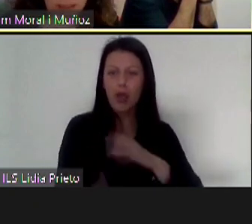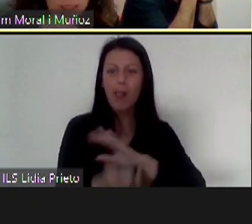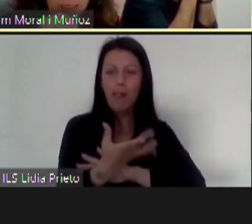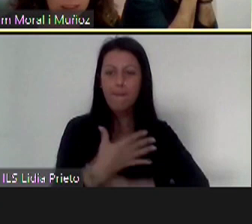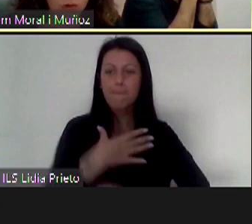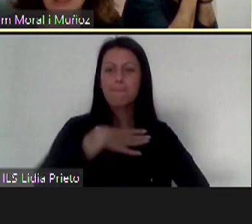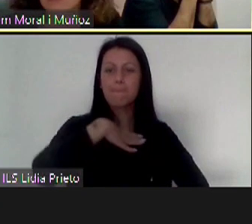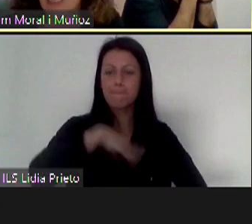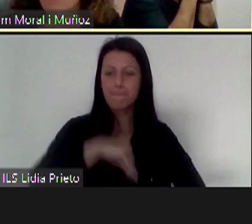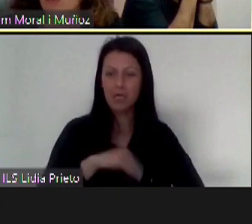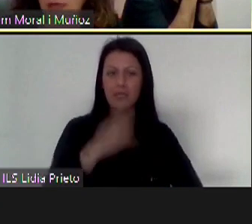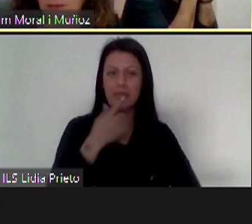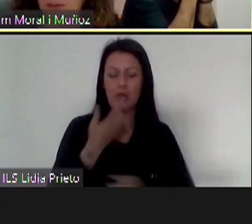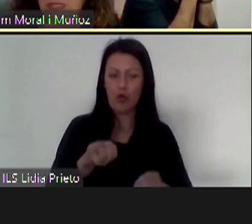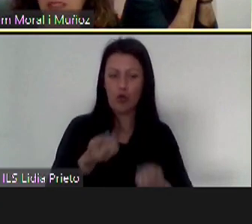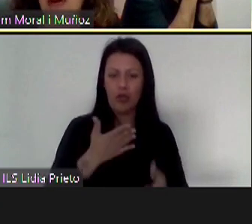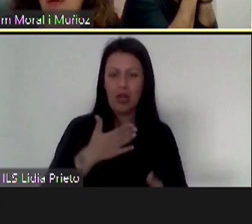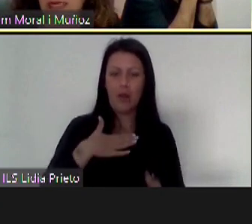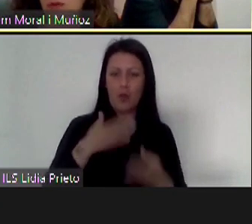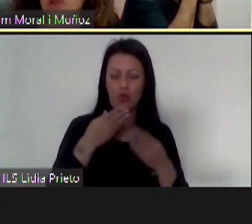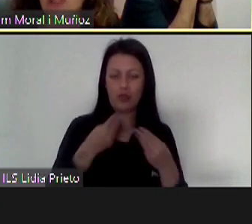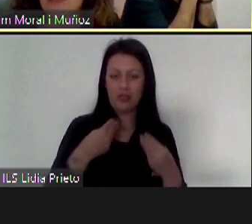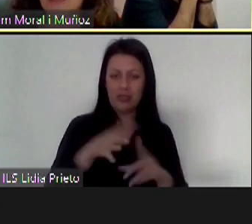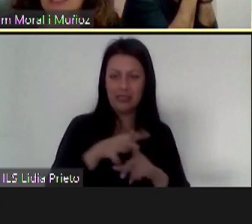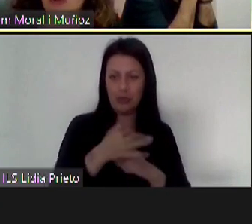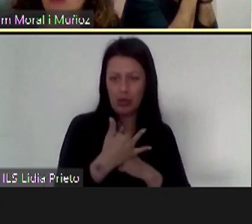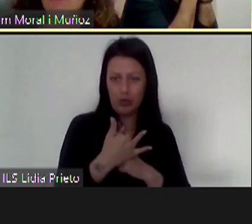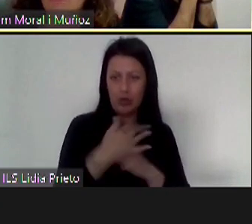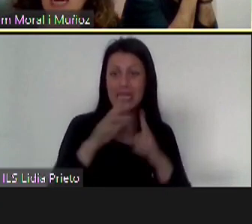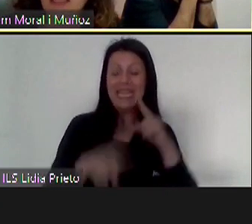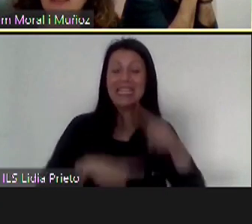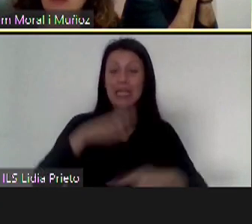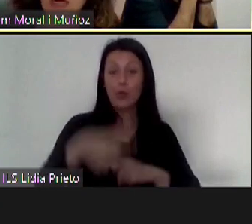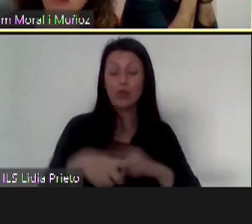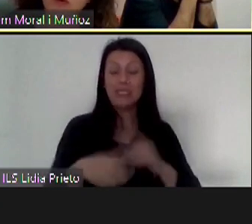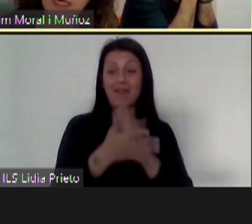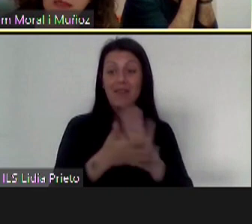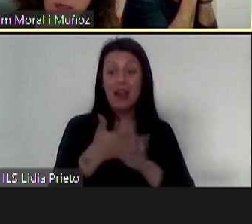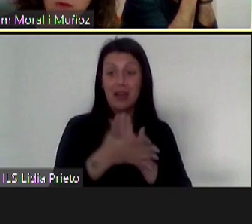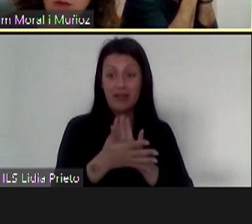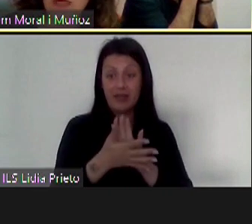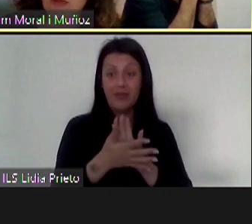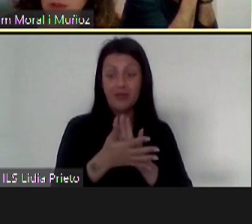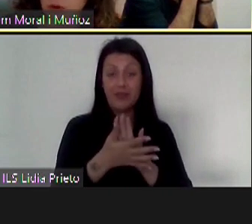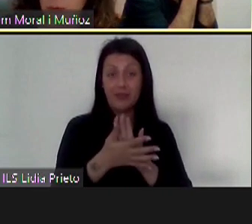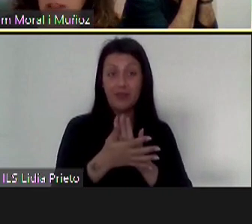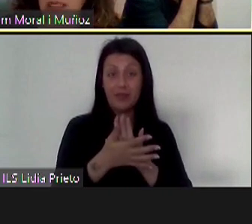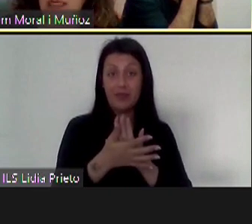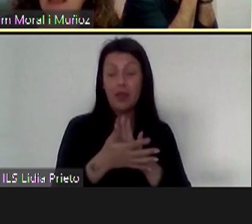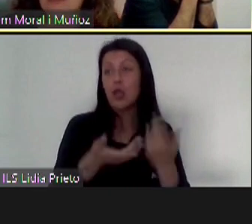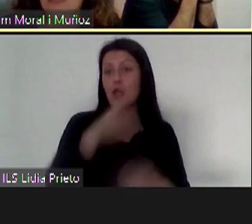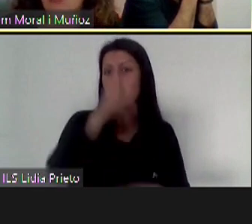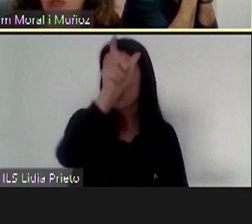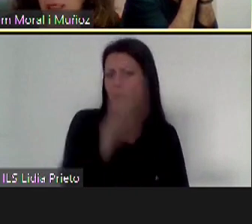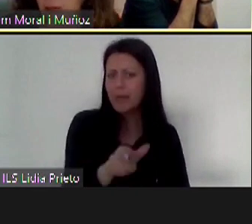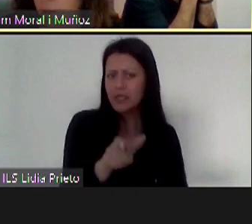contar ciertas cosas. Luego sí que abordaremos el cómo hablar, o sea, cómo reaccionar cuando una persona puede